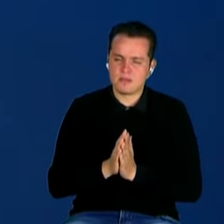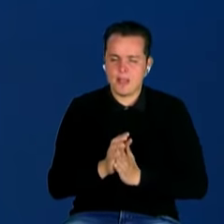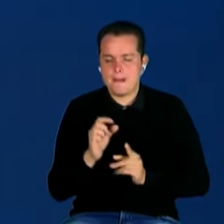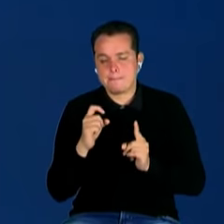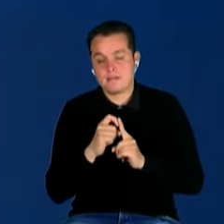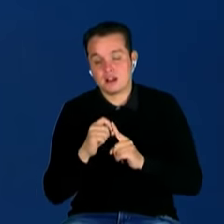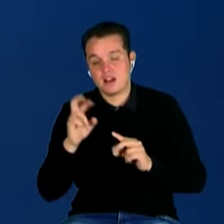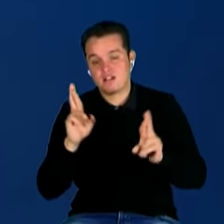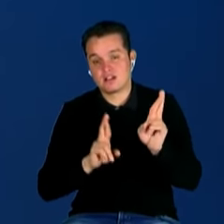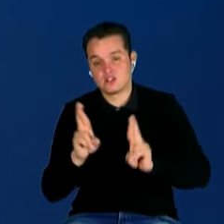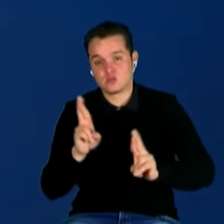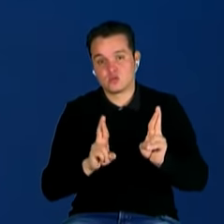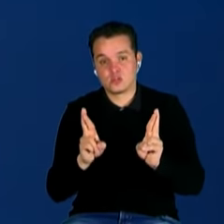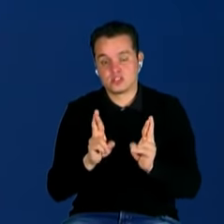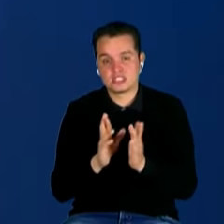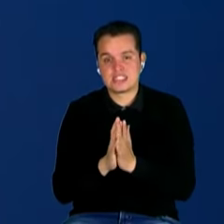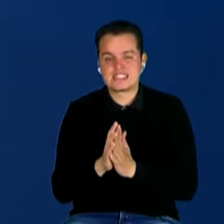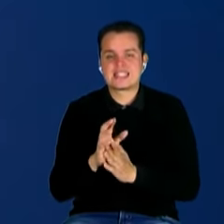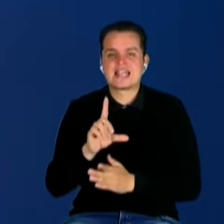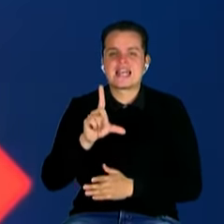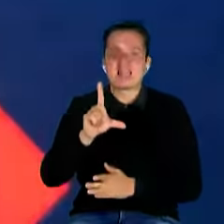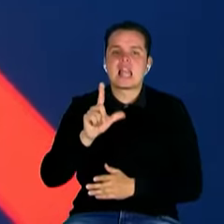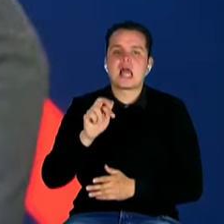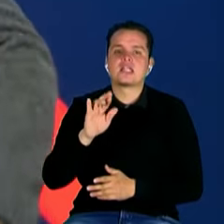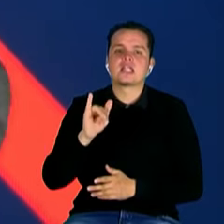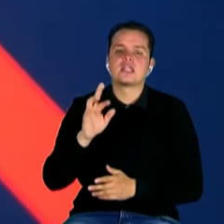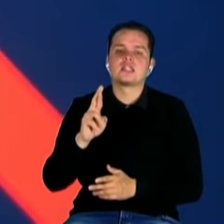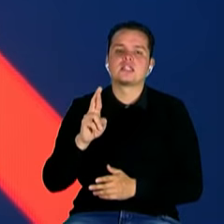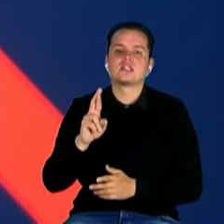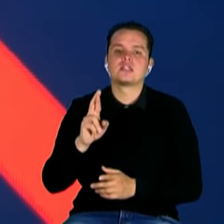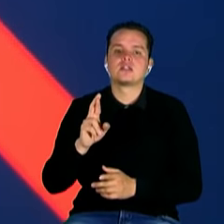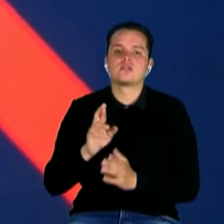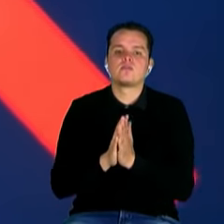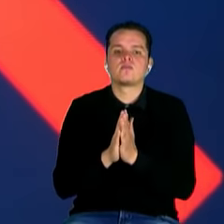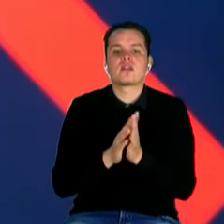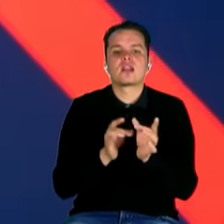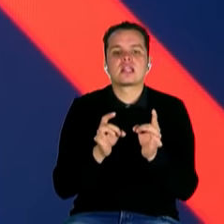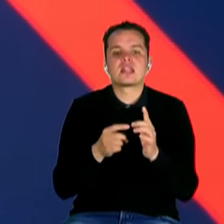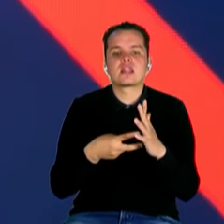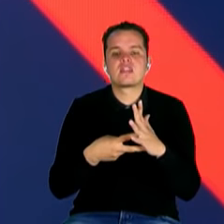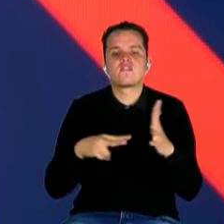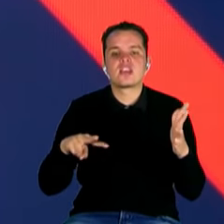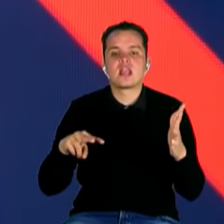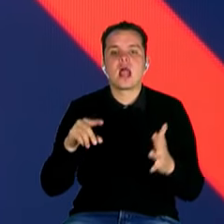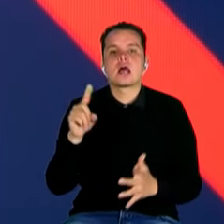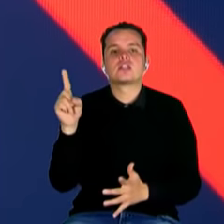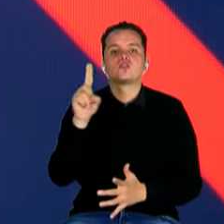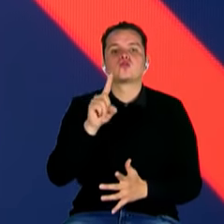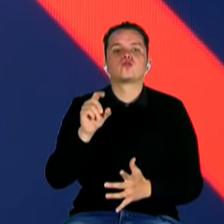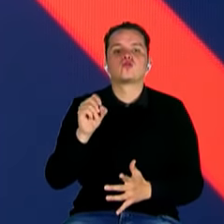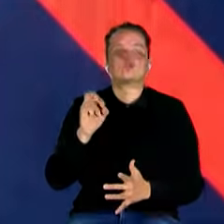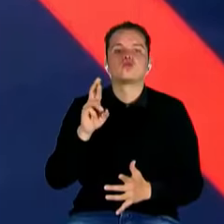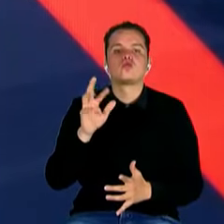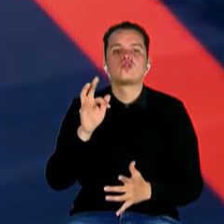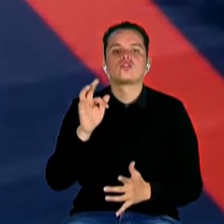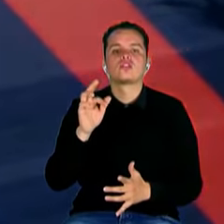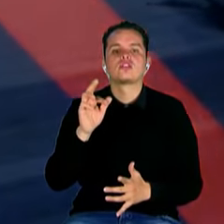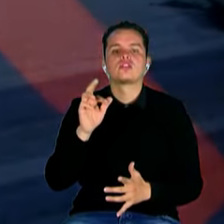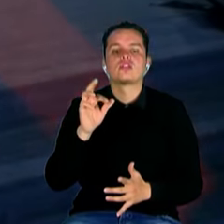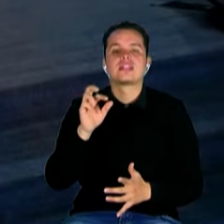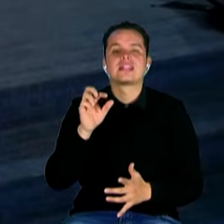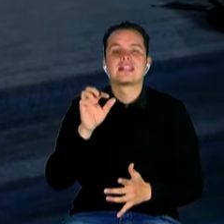La palabra suerte viene del latín, es una voz latina, significa sortis,